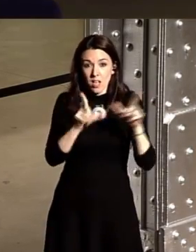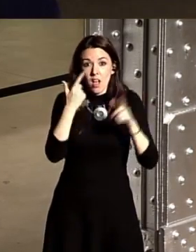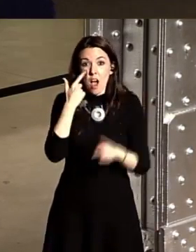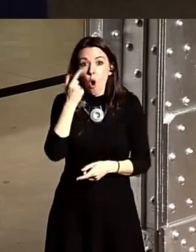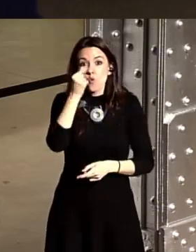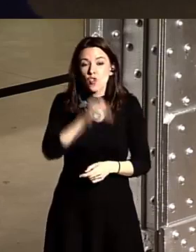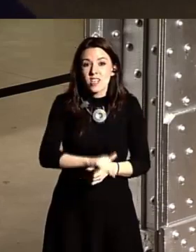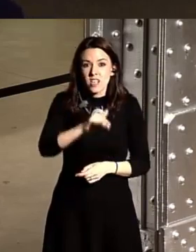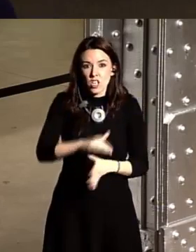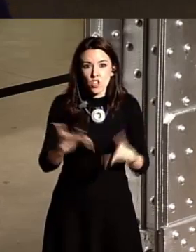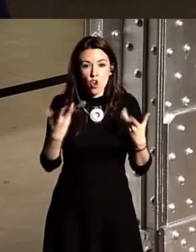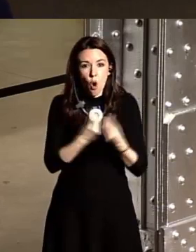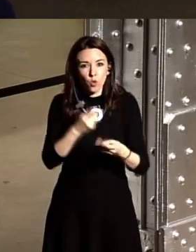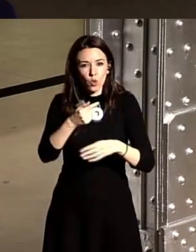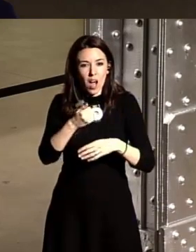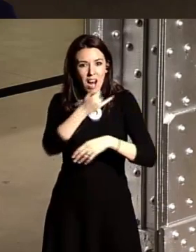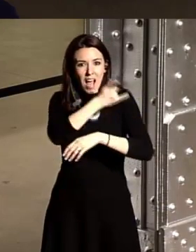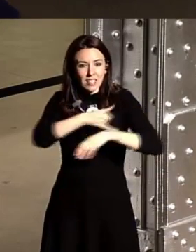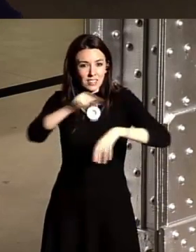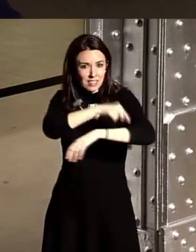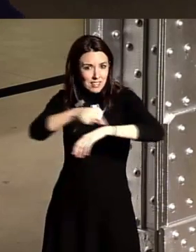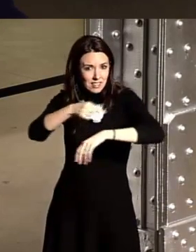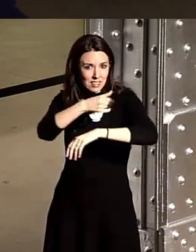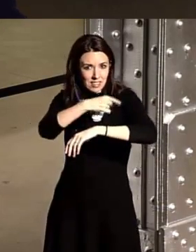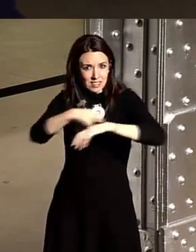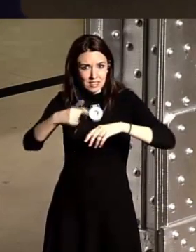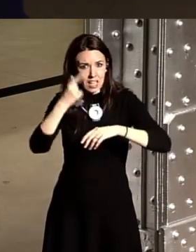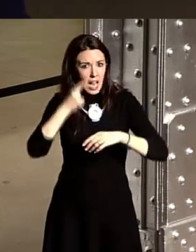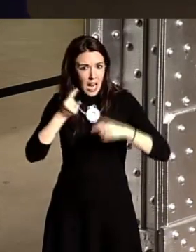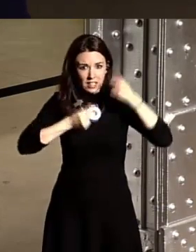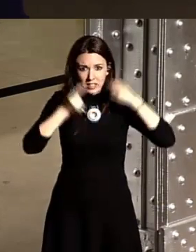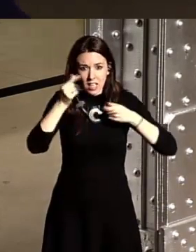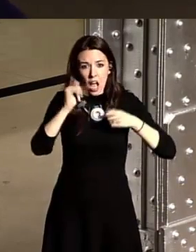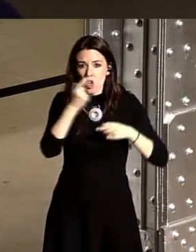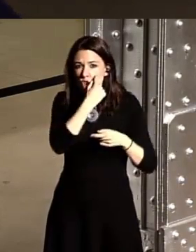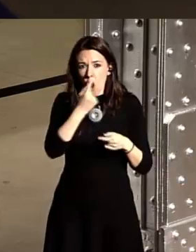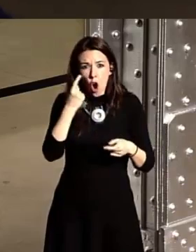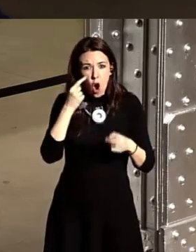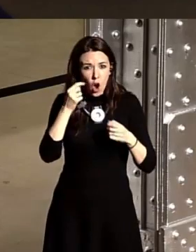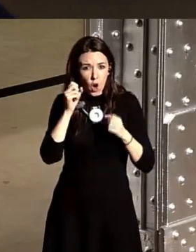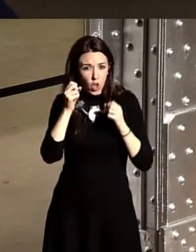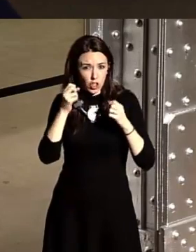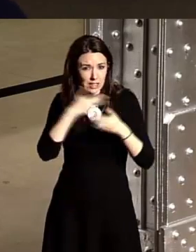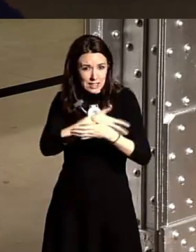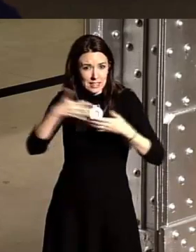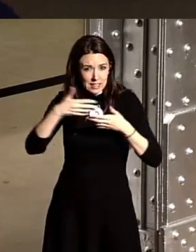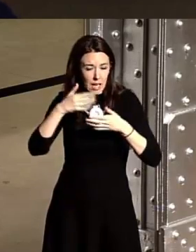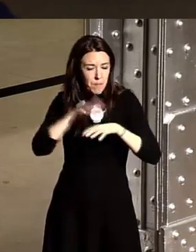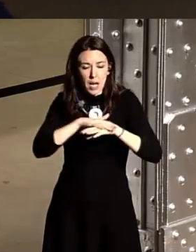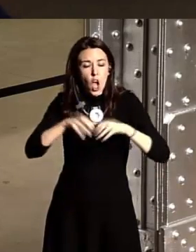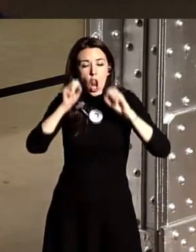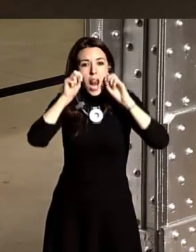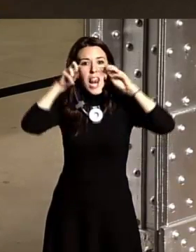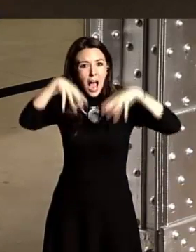niño con unas tiras, una tirita y otra aquí y otra en un lado, que tiene los ojos bañados en sangre, en lágrimas. Esta